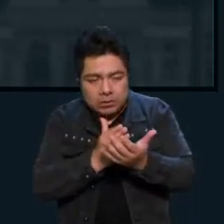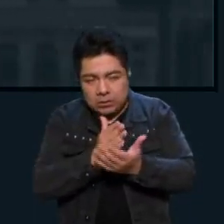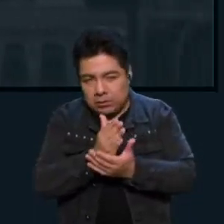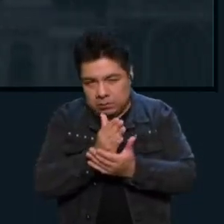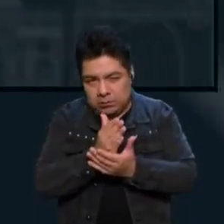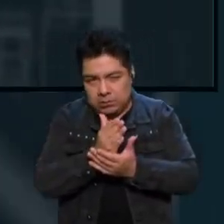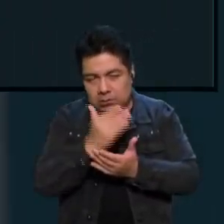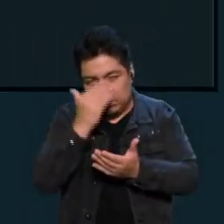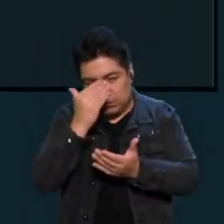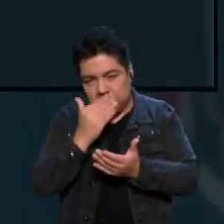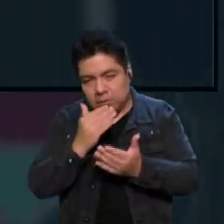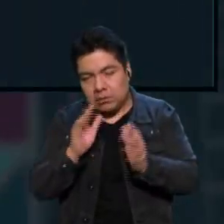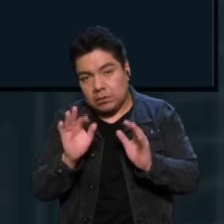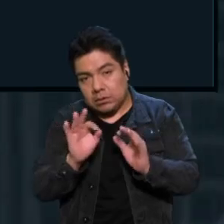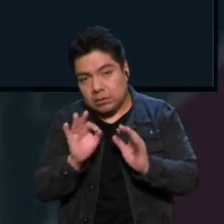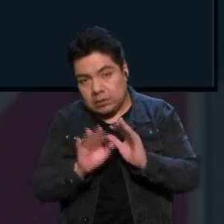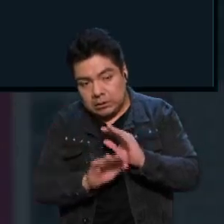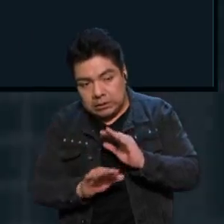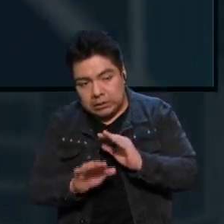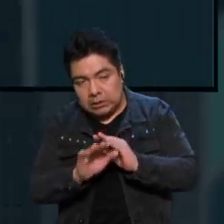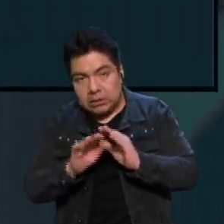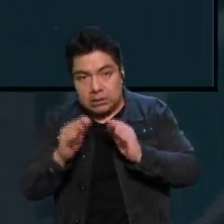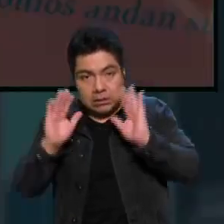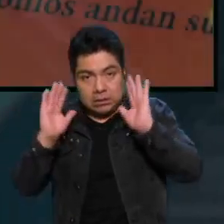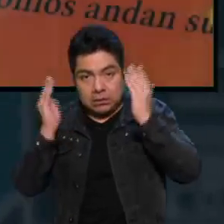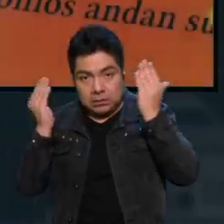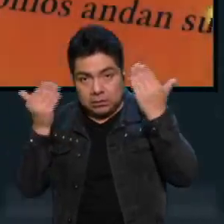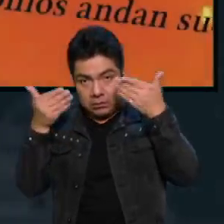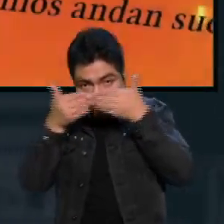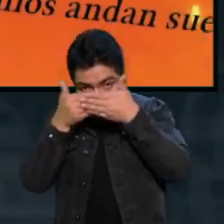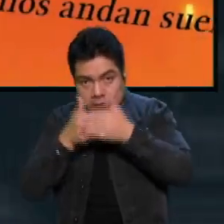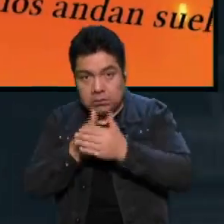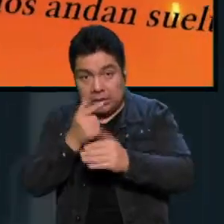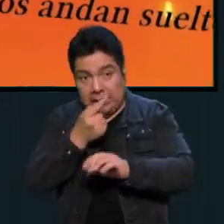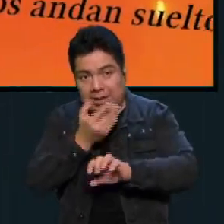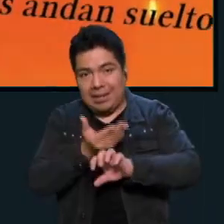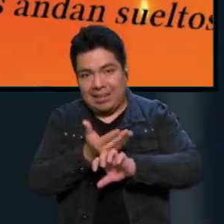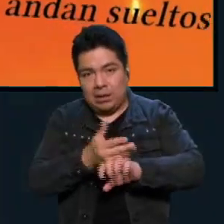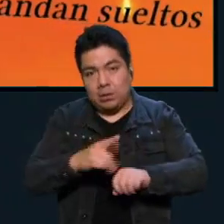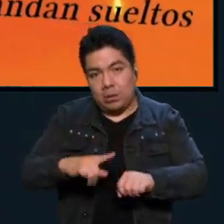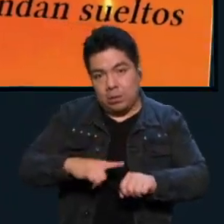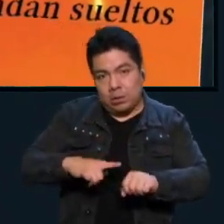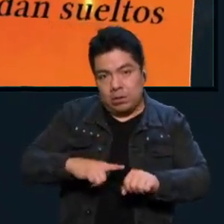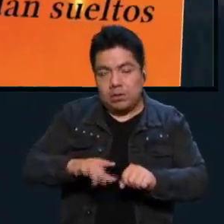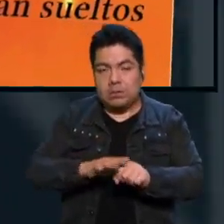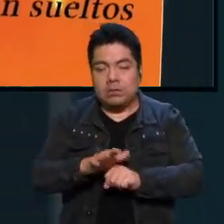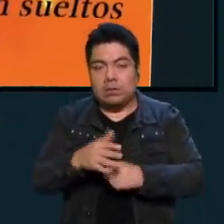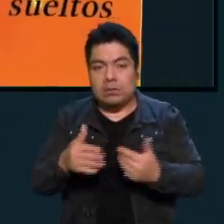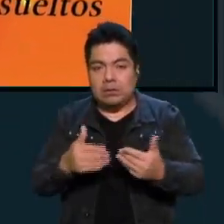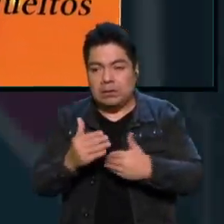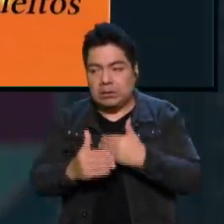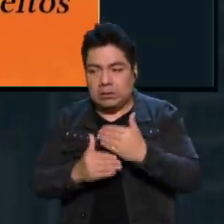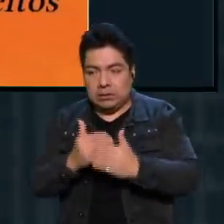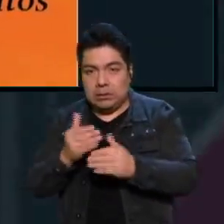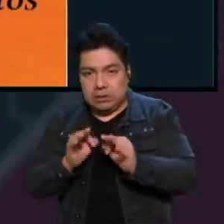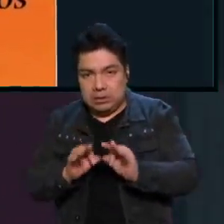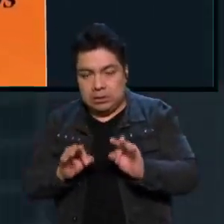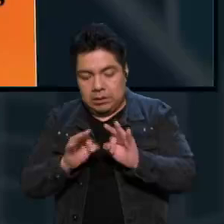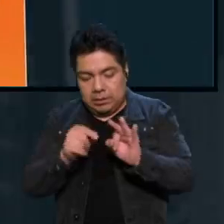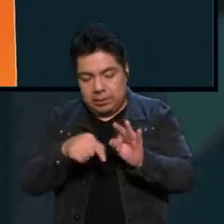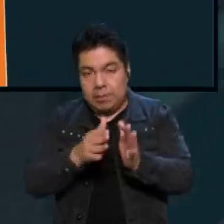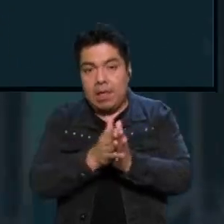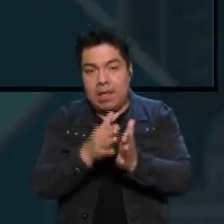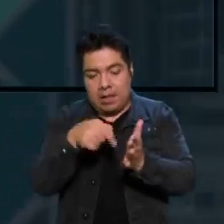por parte de sectores muy conservadores del gobierno de Estados Unidos, es la trama principal de la novela,